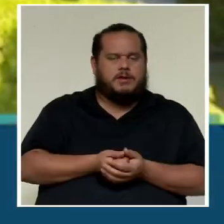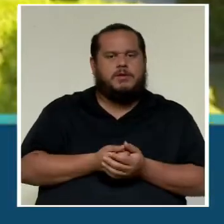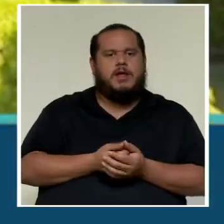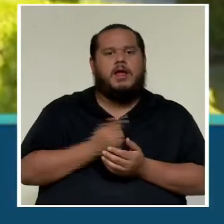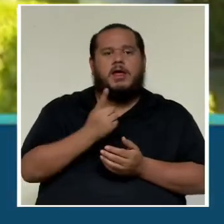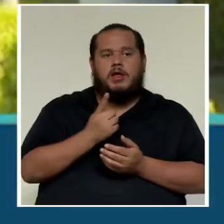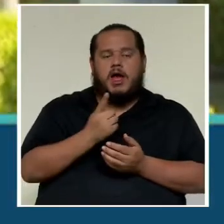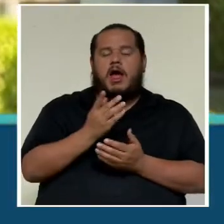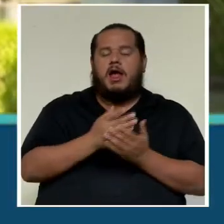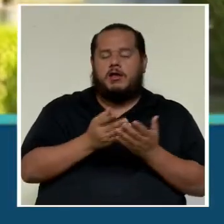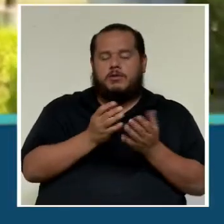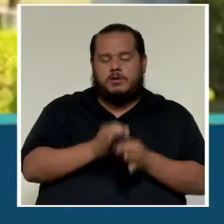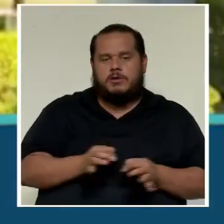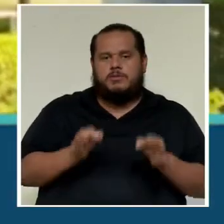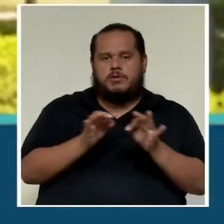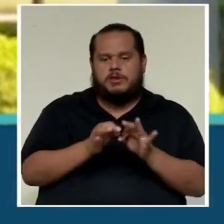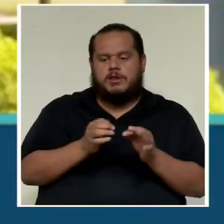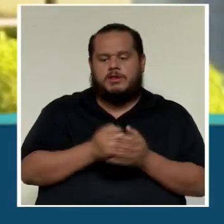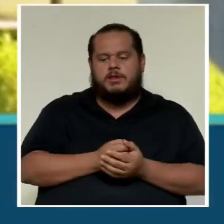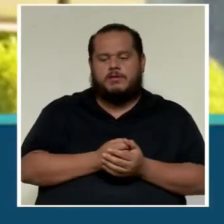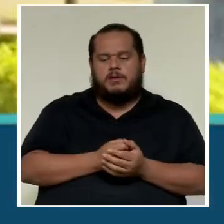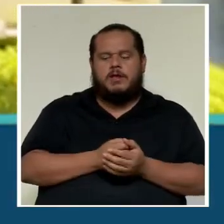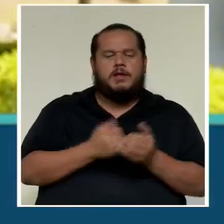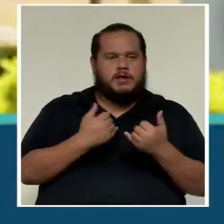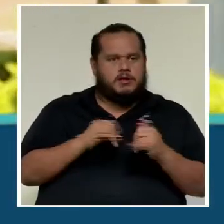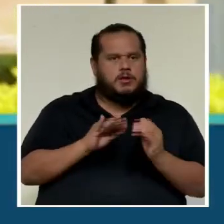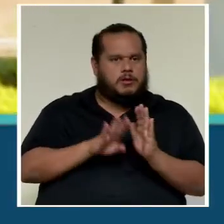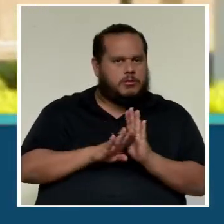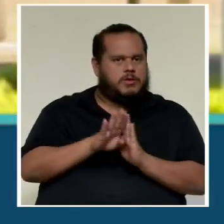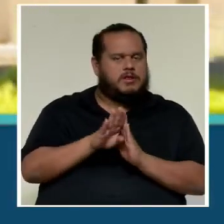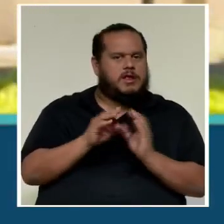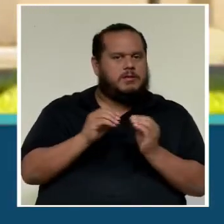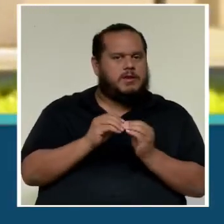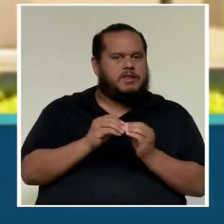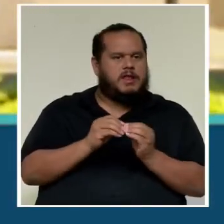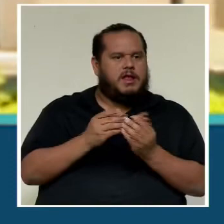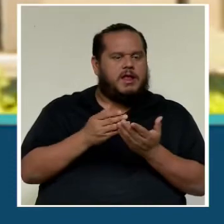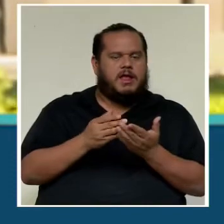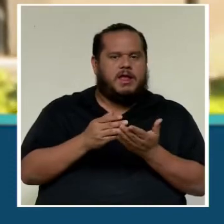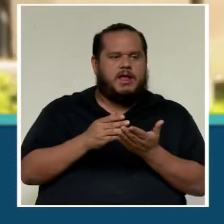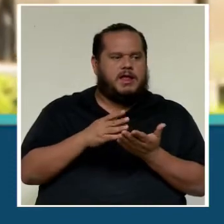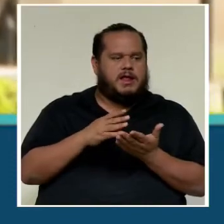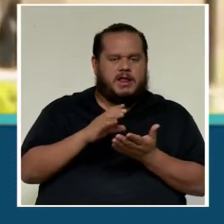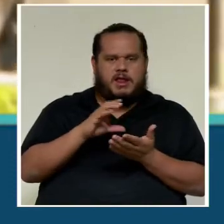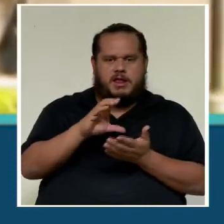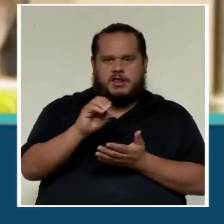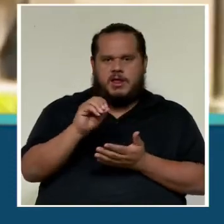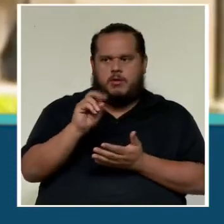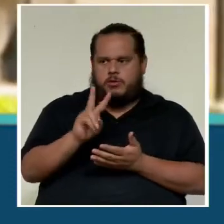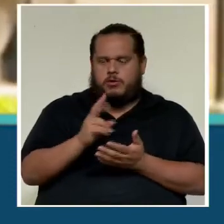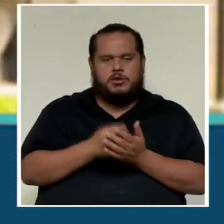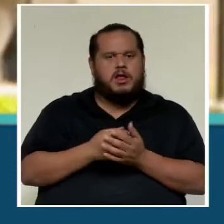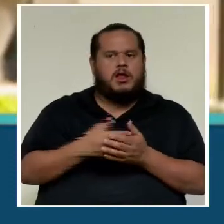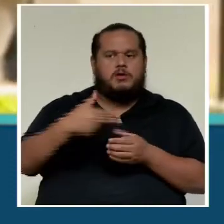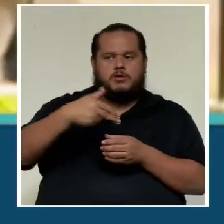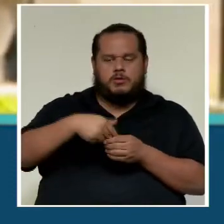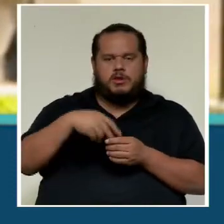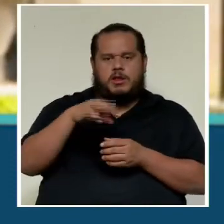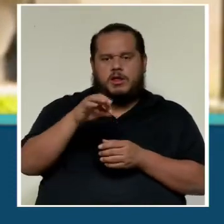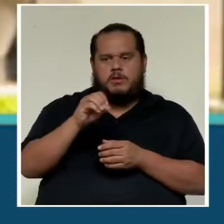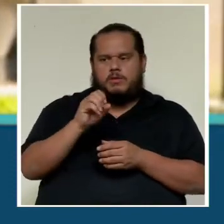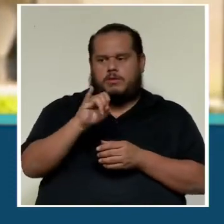muy importante, ¿verdad?, que es todavía aumentar más la huella de carbono por el traslado, por el uso de combustibles fósiles en los